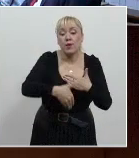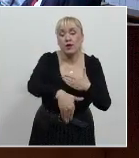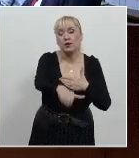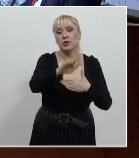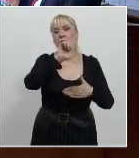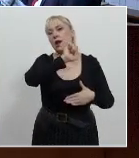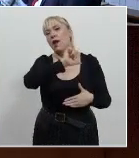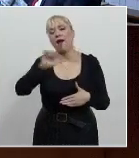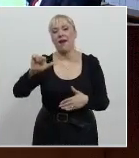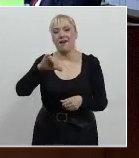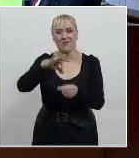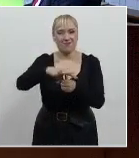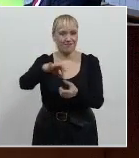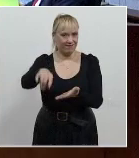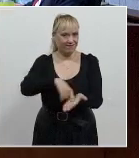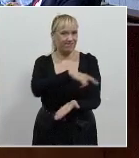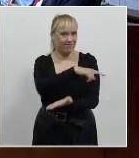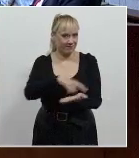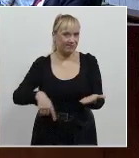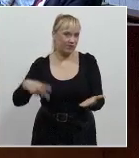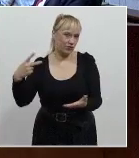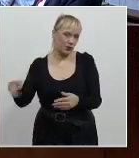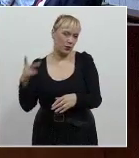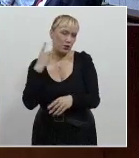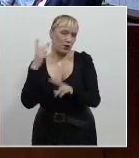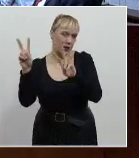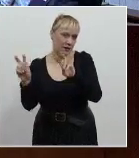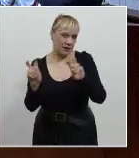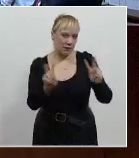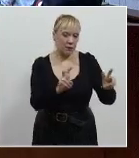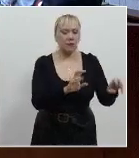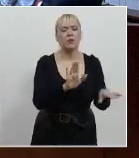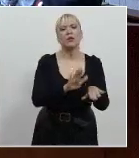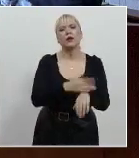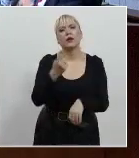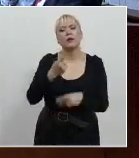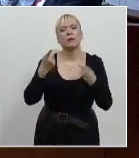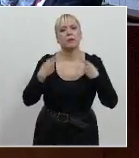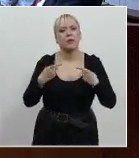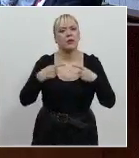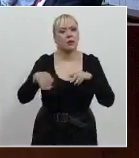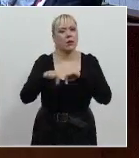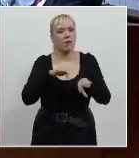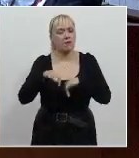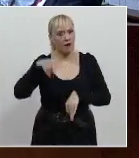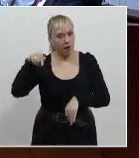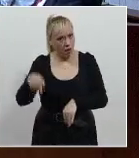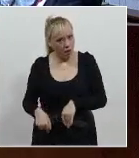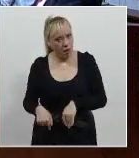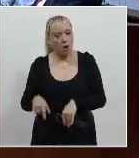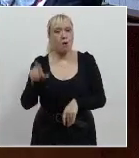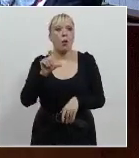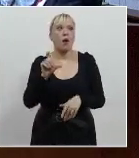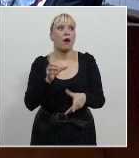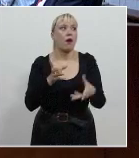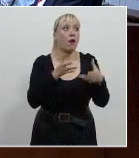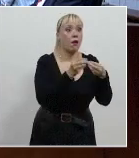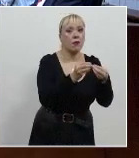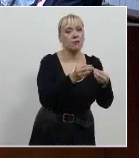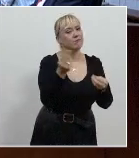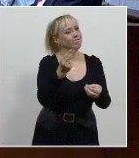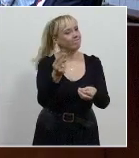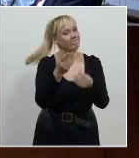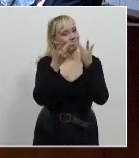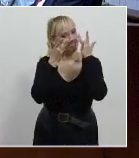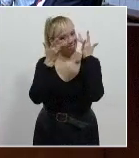políticos. Parte del debate estuvo en el tema de la separación del cargo de personas servidoras públicas inscritas en esos procesos, pues la